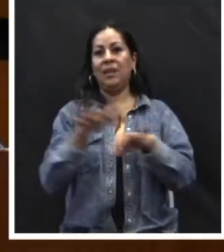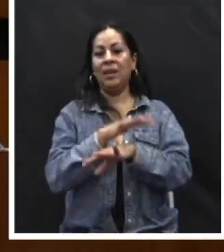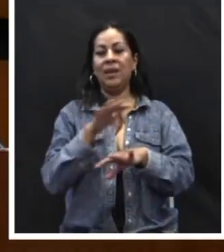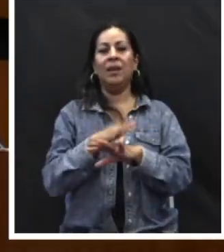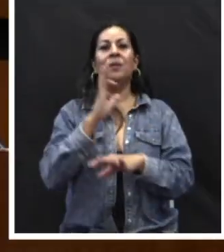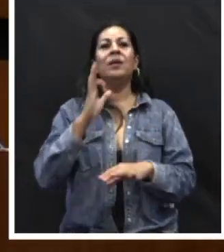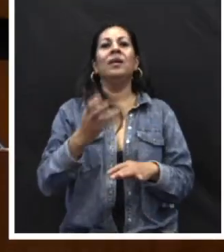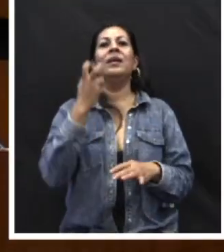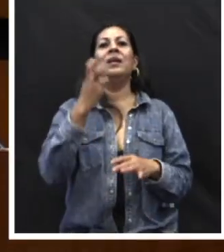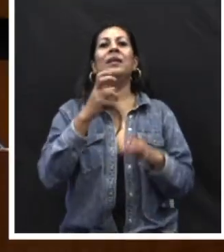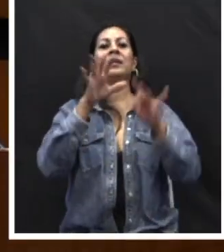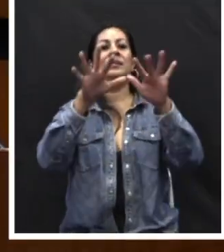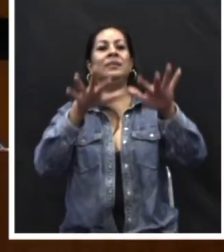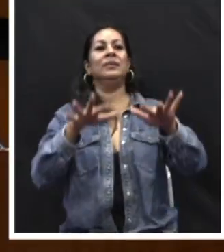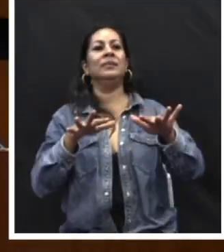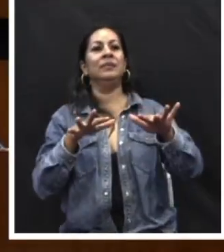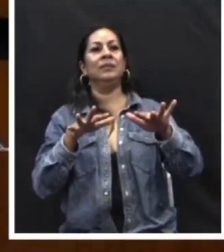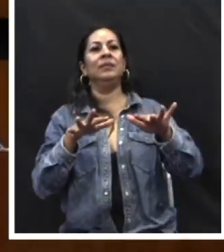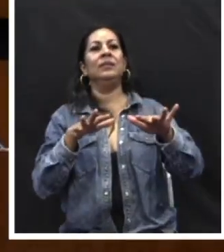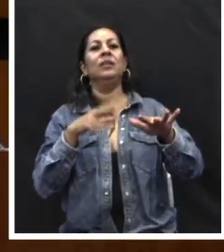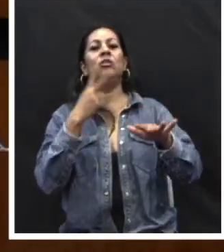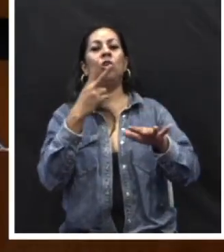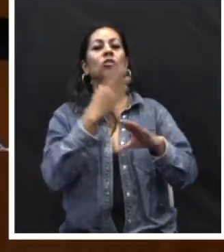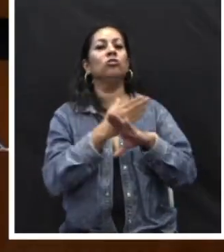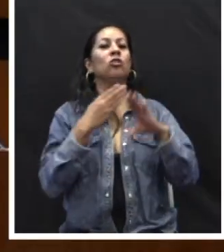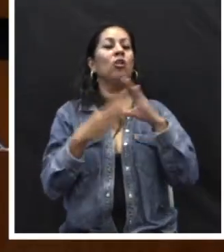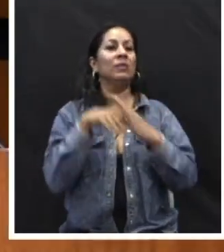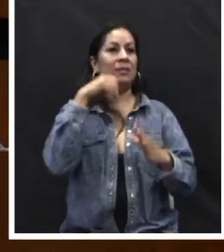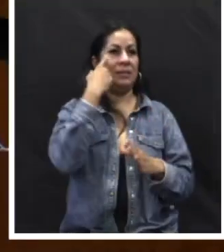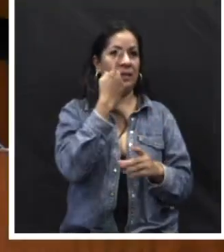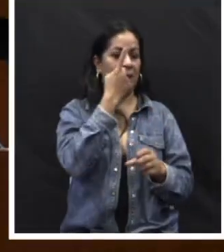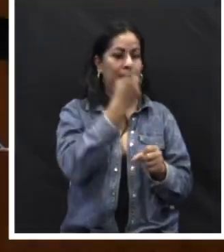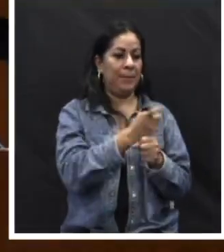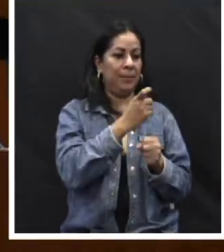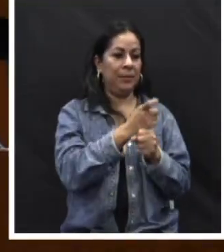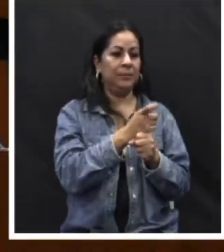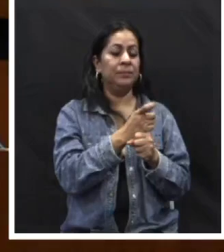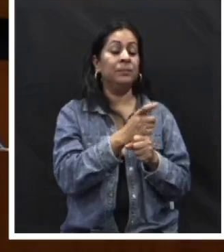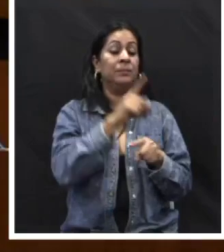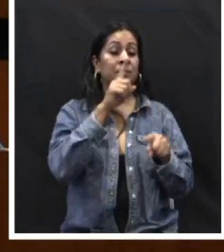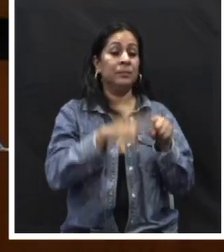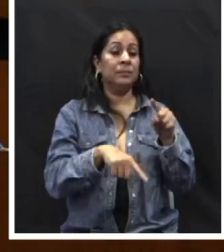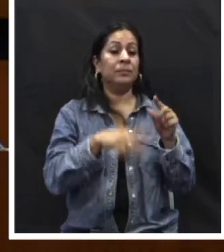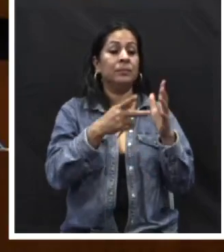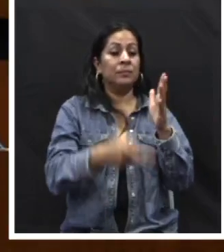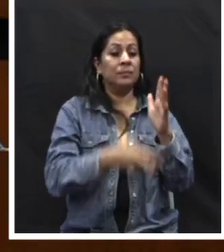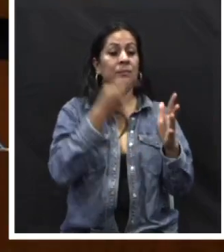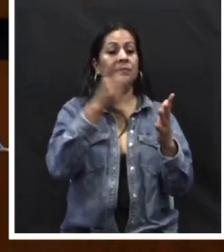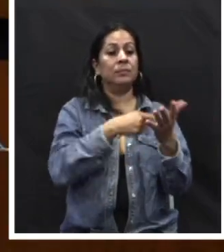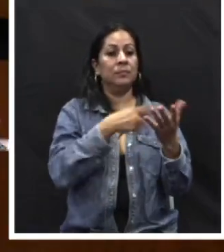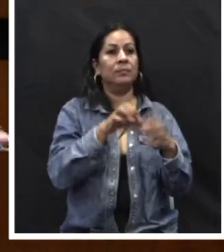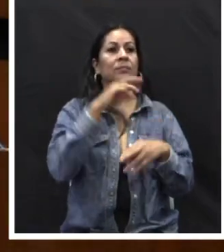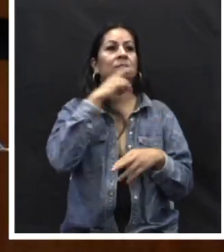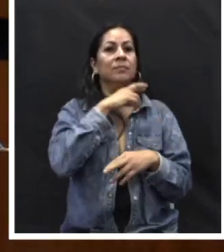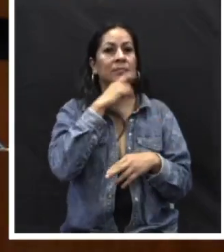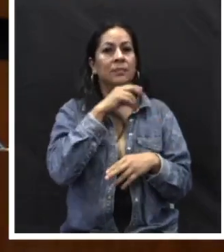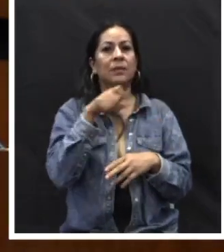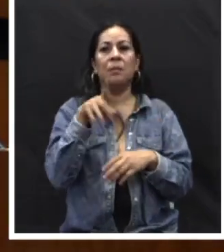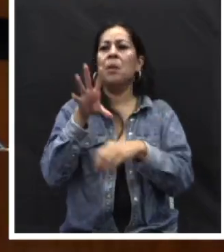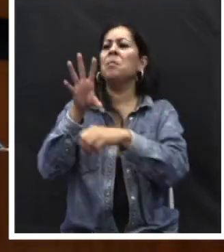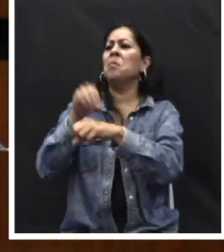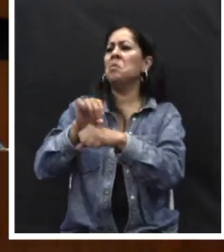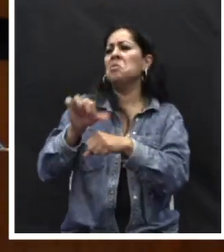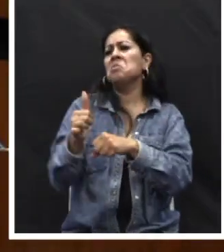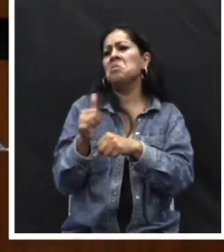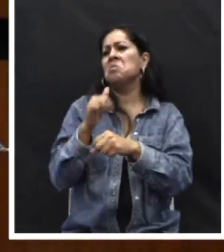reforma aprobada en esa sesión pretendía 2 cosas. Primero, eliminar la reelección inmediata, pero permitir